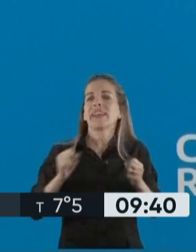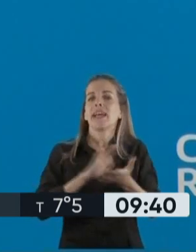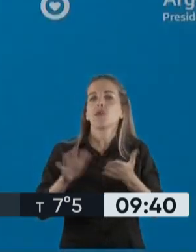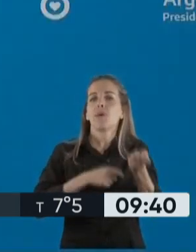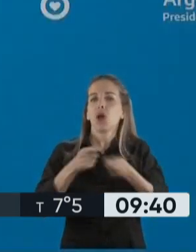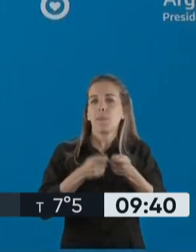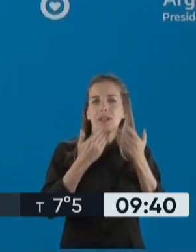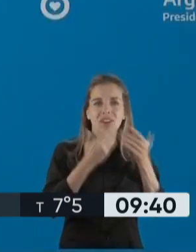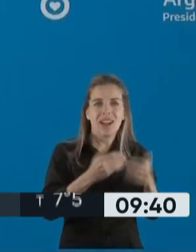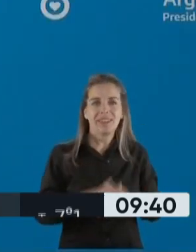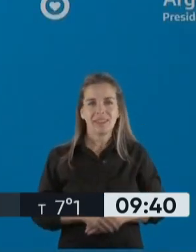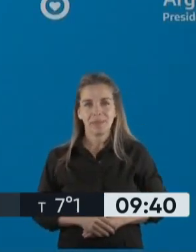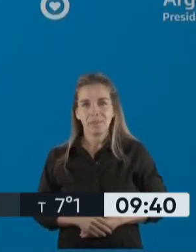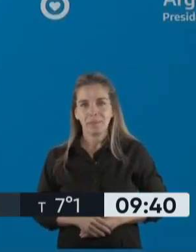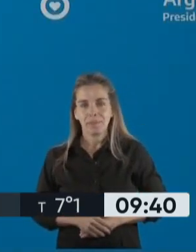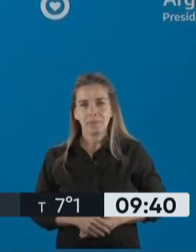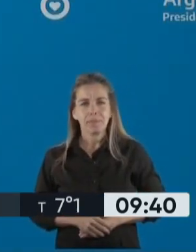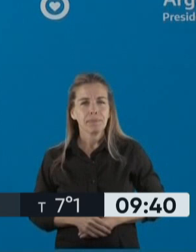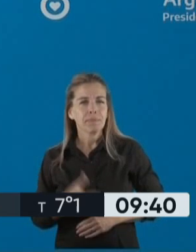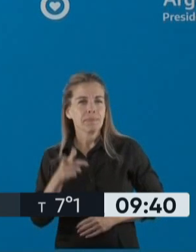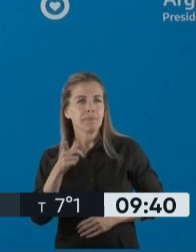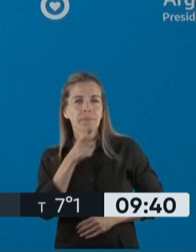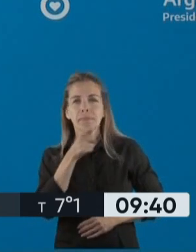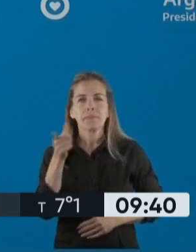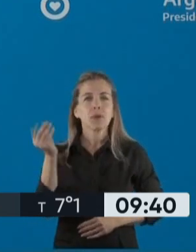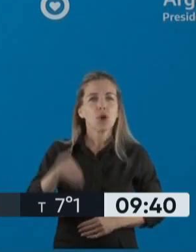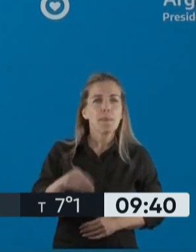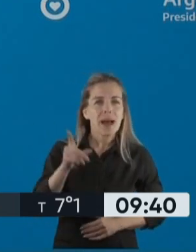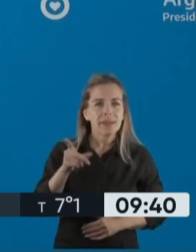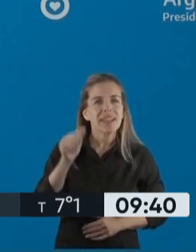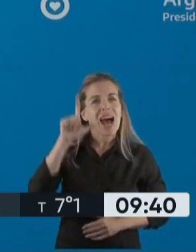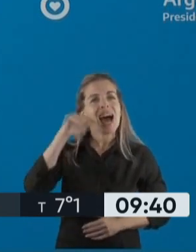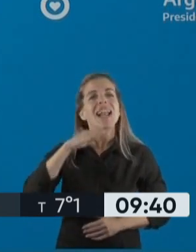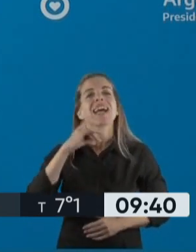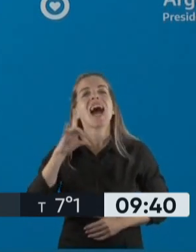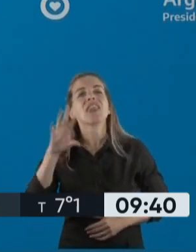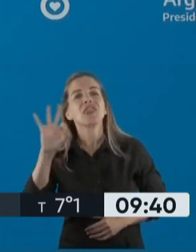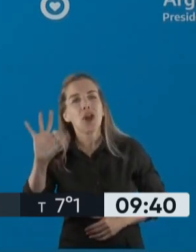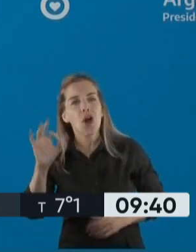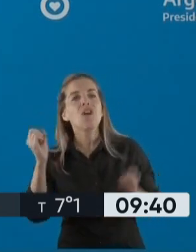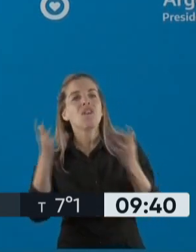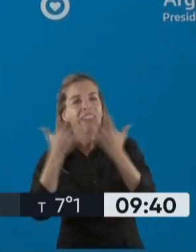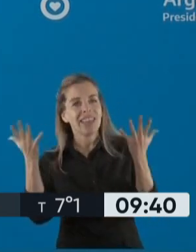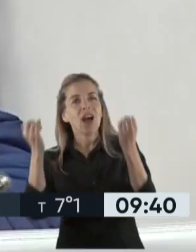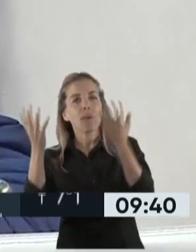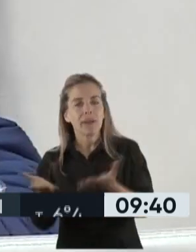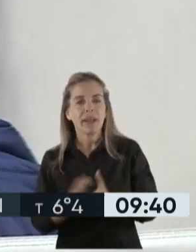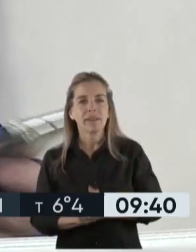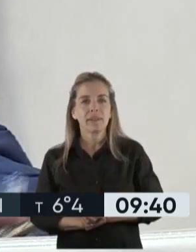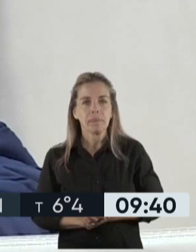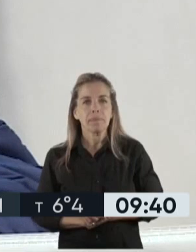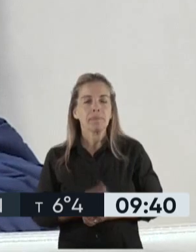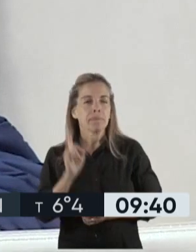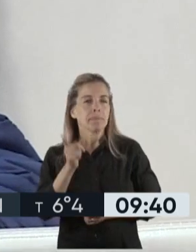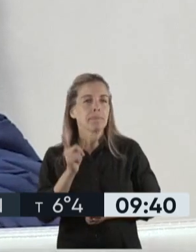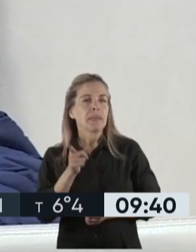gracias. Había un suplente, pero podemos. Alejandro Gomel, ¿cómo está? Buen día. Buen día, ¿cómo está?